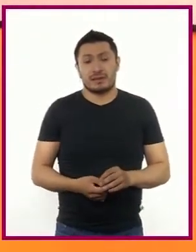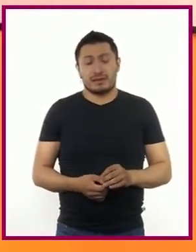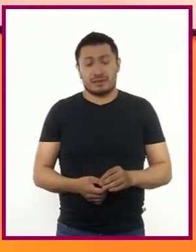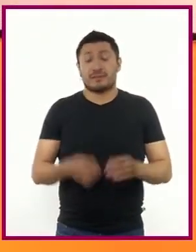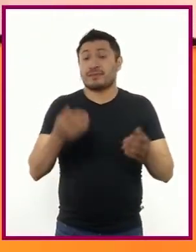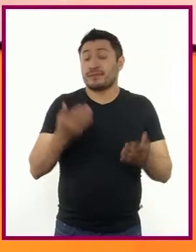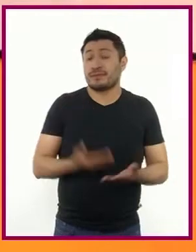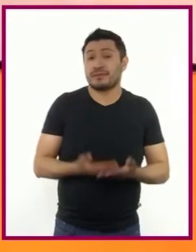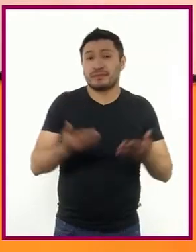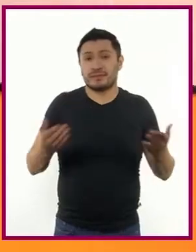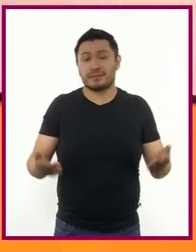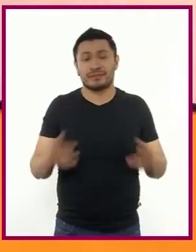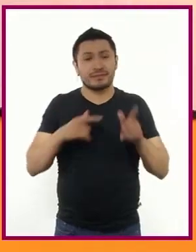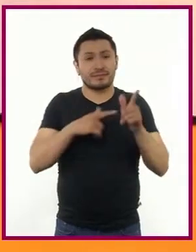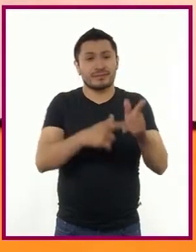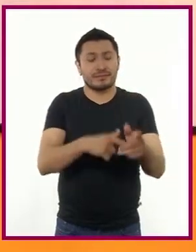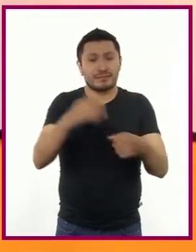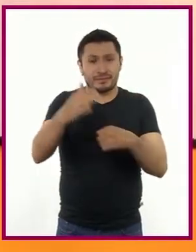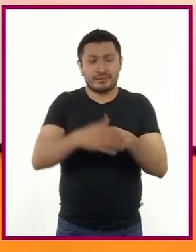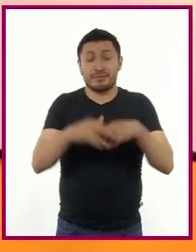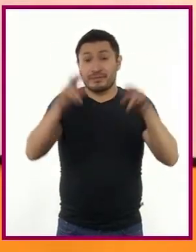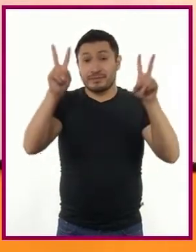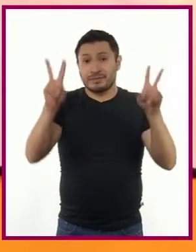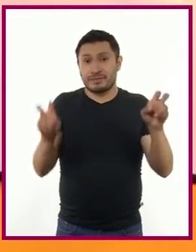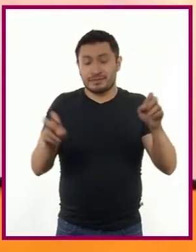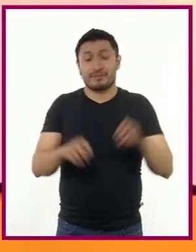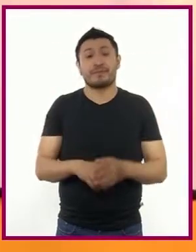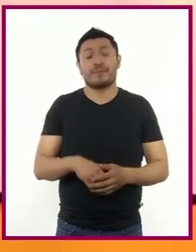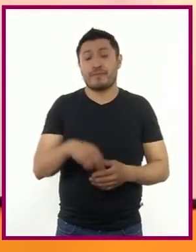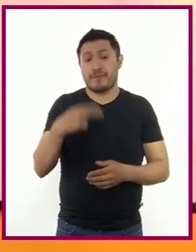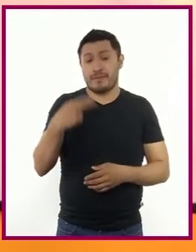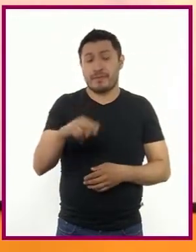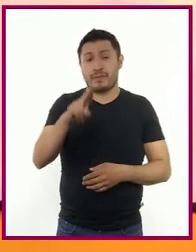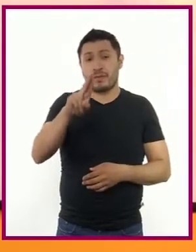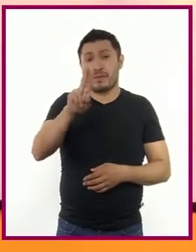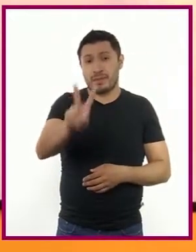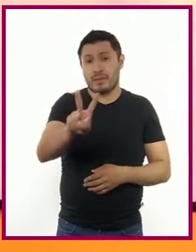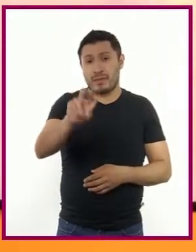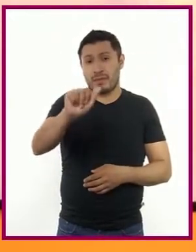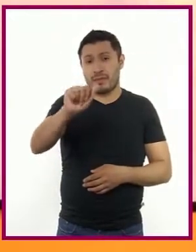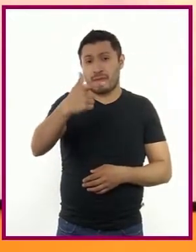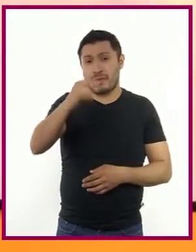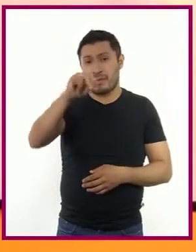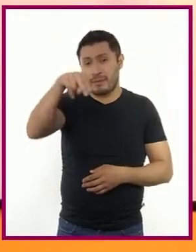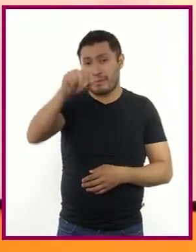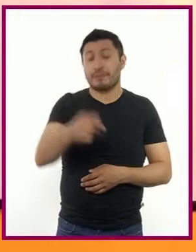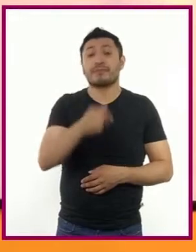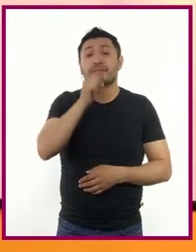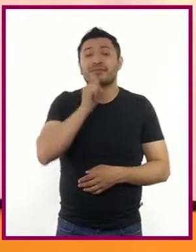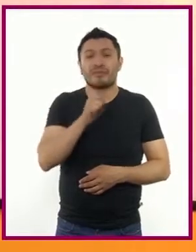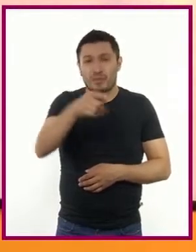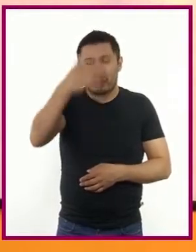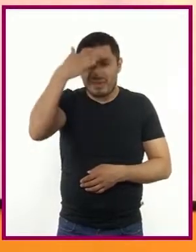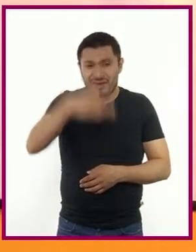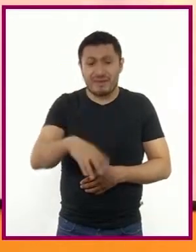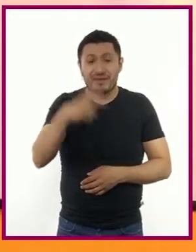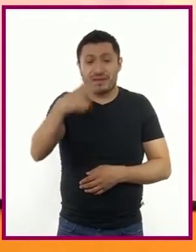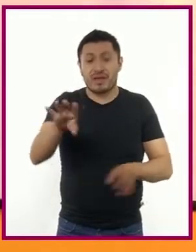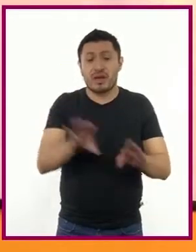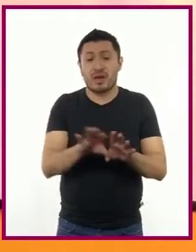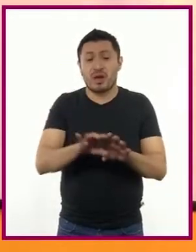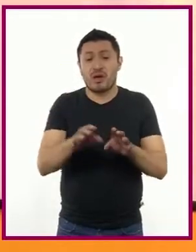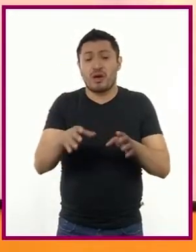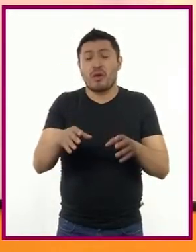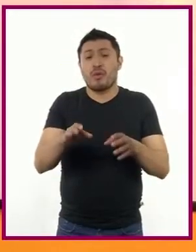Ahora, maestro, sigamos con el siguiente subtítulo que corresponde a la vagina. ¿Sabía que es un tubo flexible con